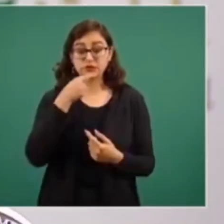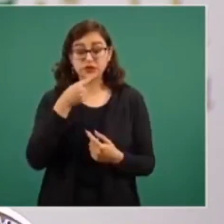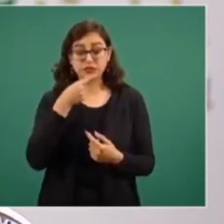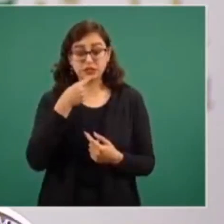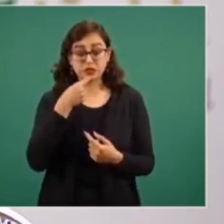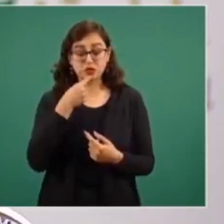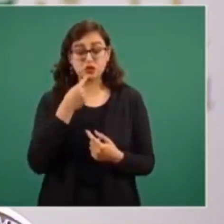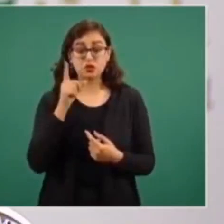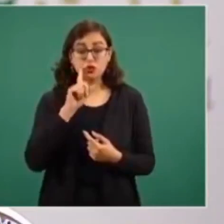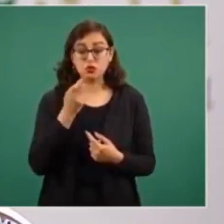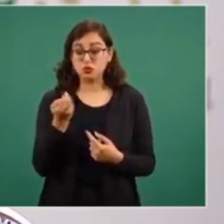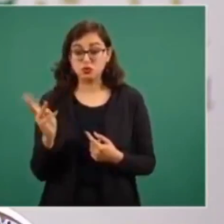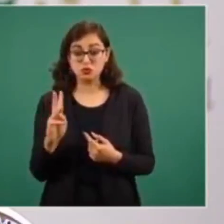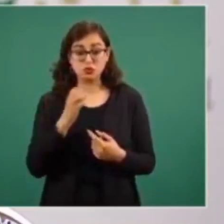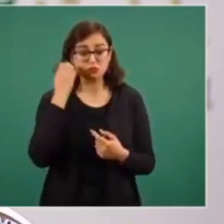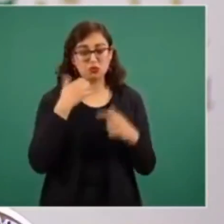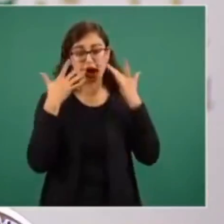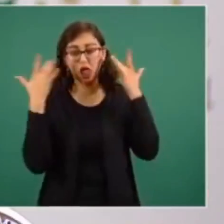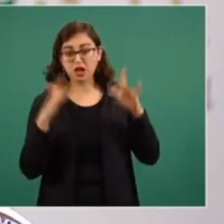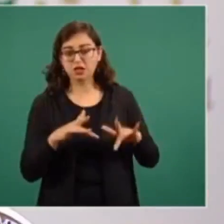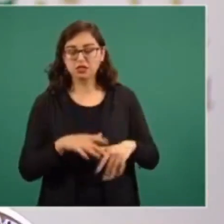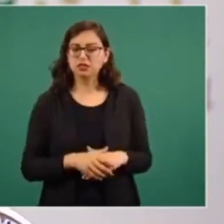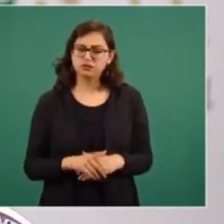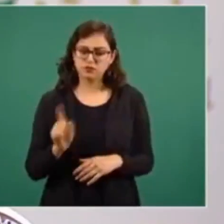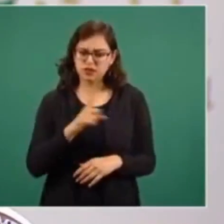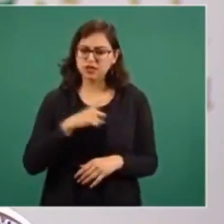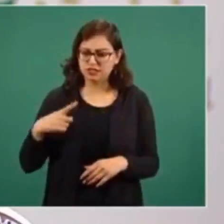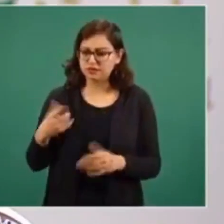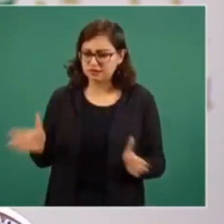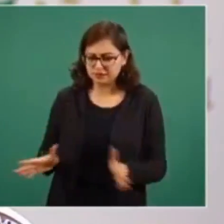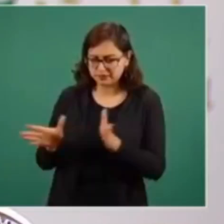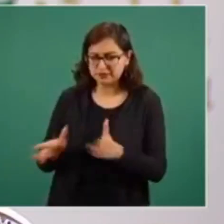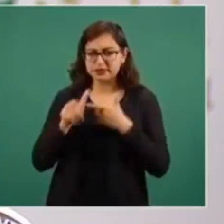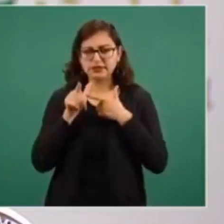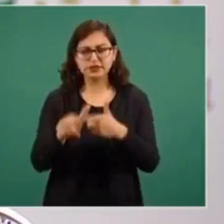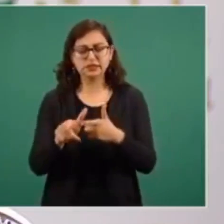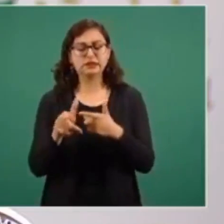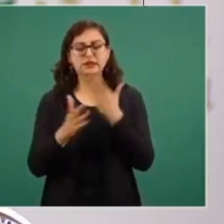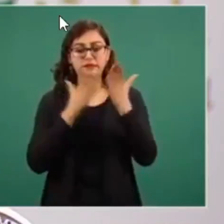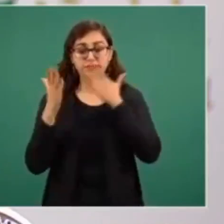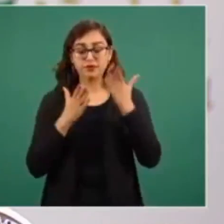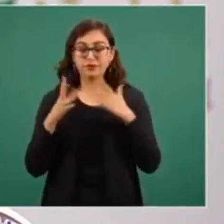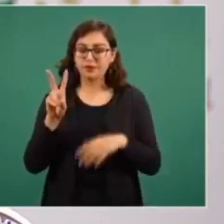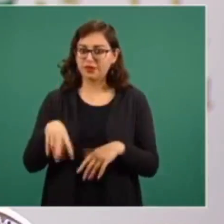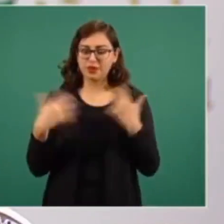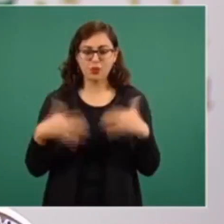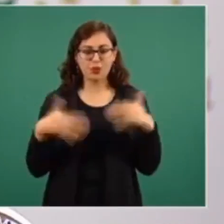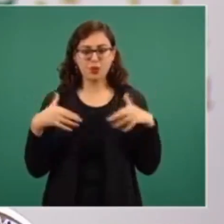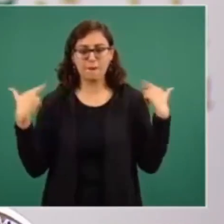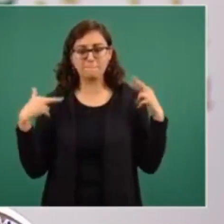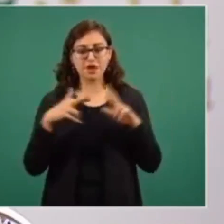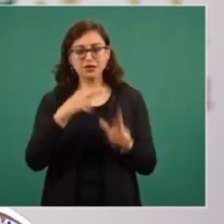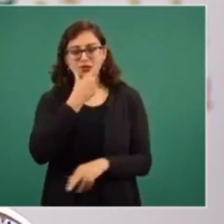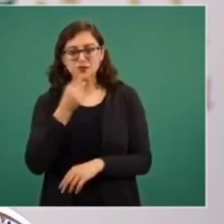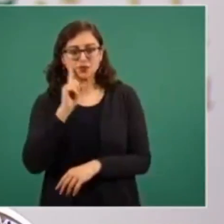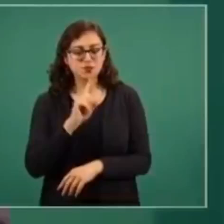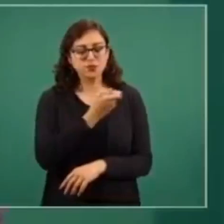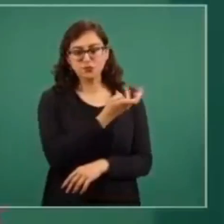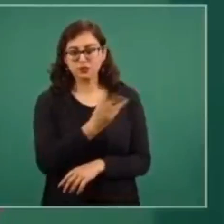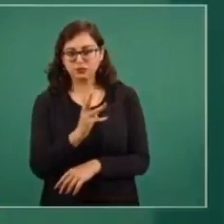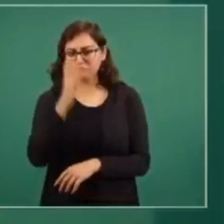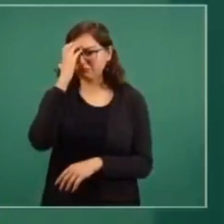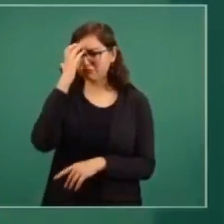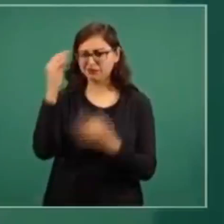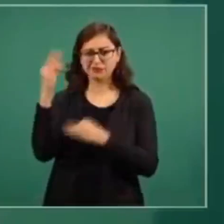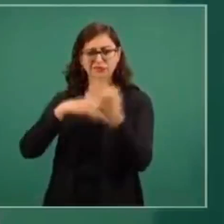abandono escolar que se haya dado. Es sorprendente ver cómo maestras y maestros saben perfectamente bien de su salón de clases qué